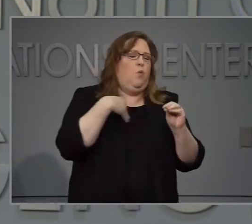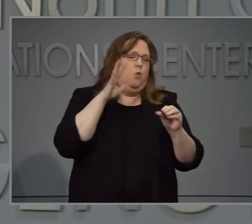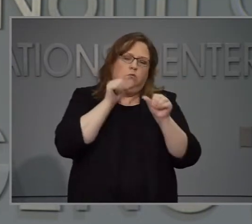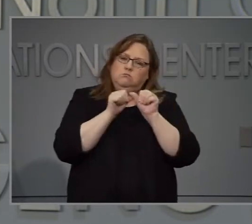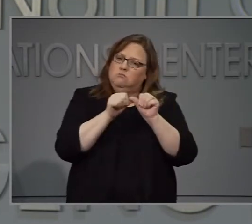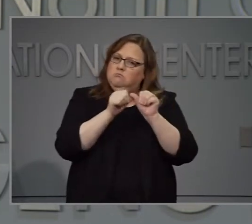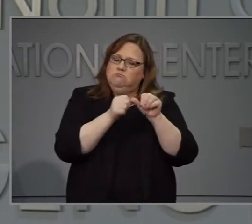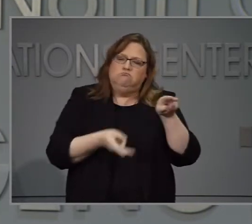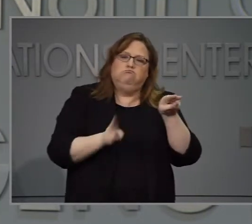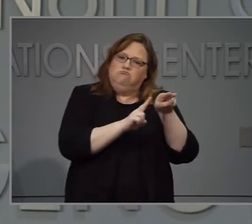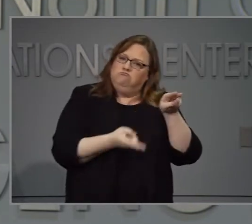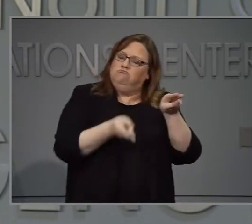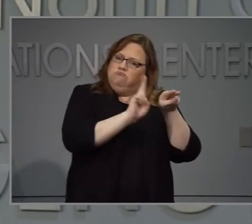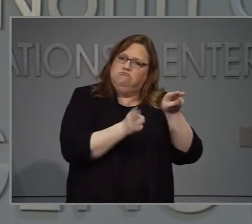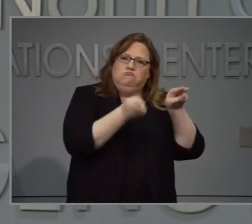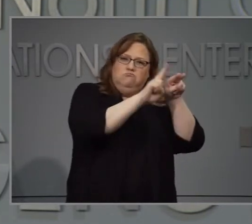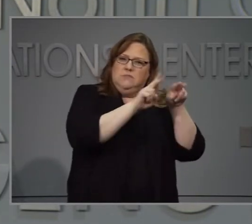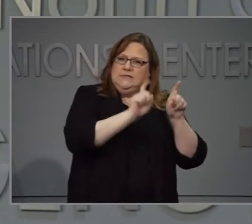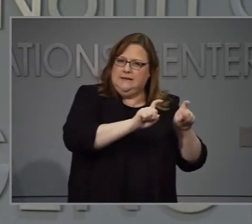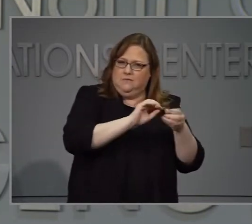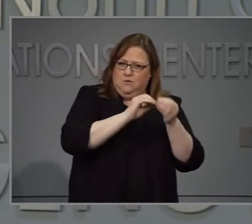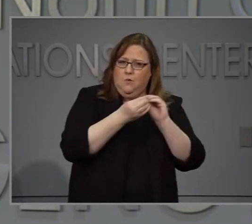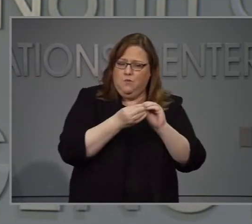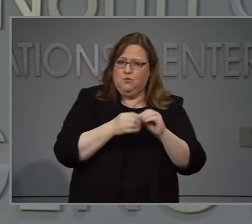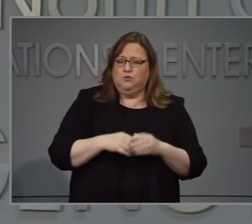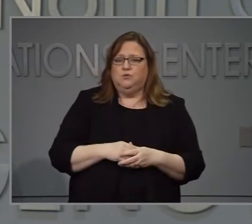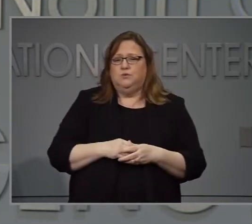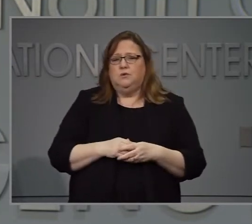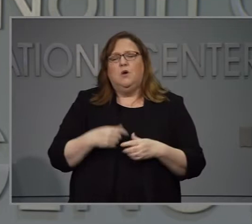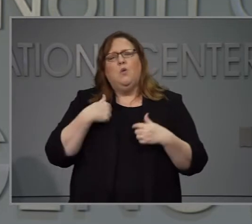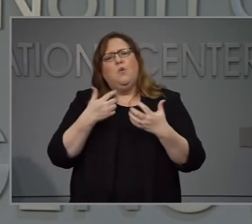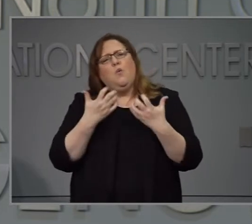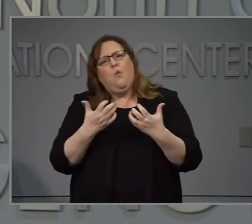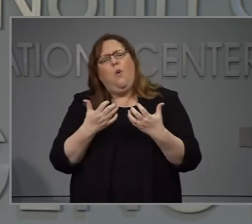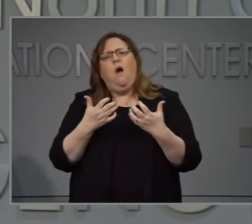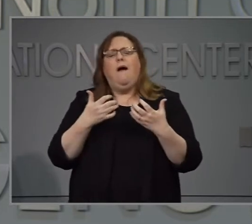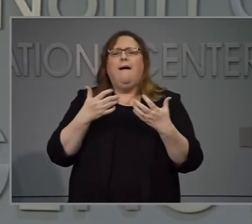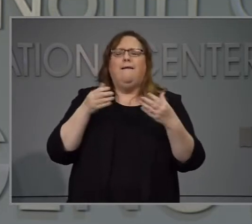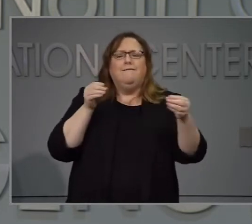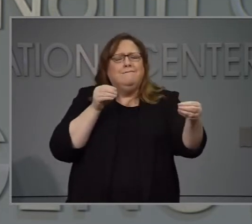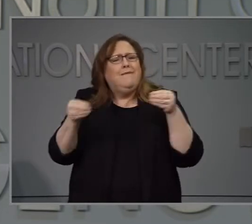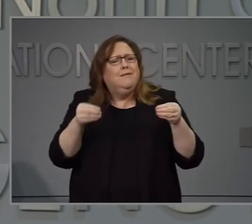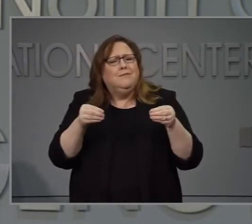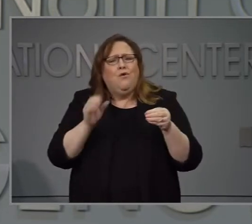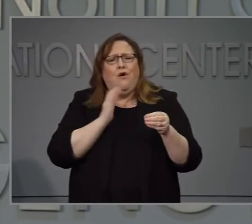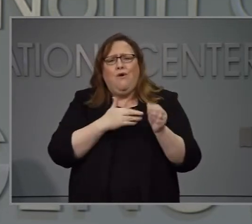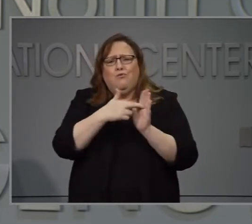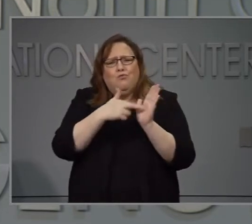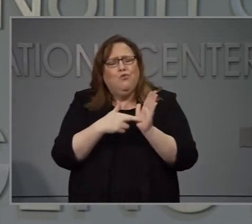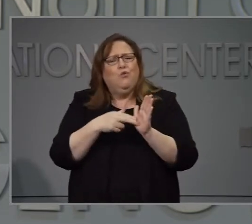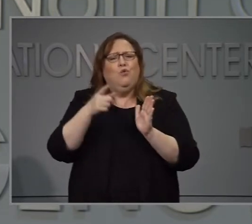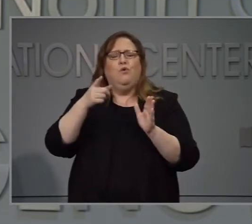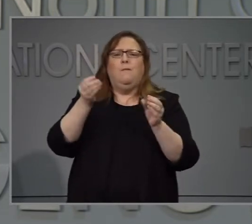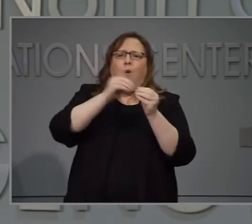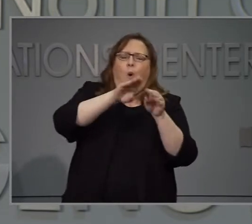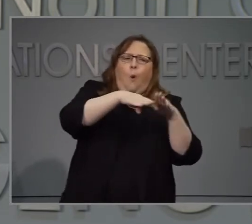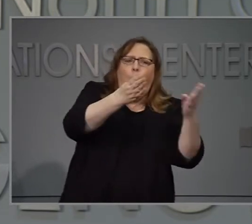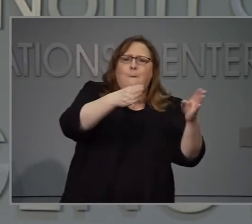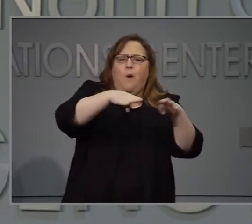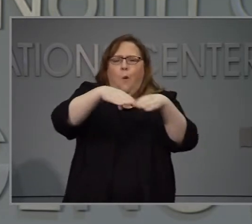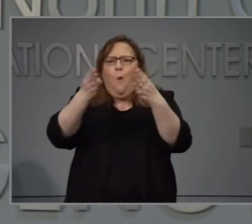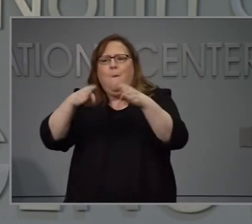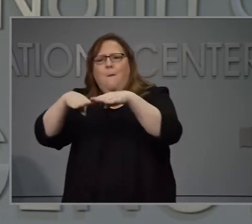estas pruebas y continuaremos haciéndolo queremos llegar a poder liberar o aflojar las